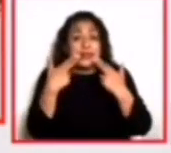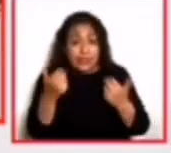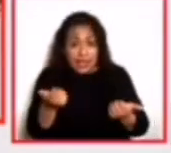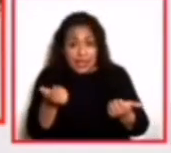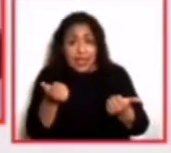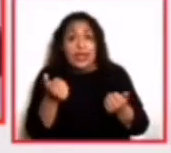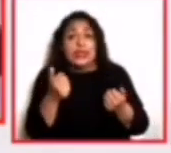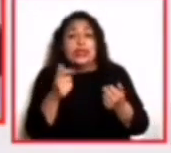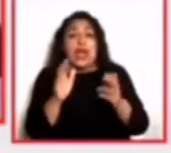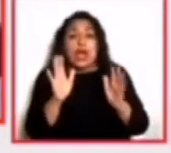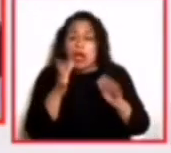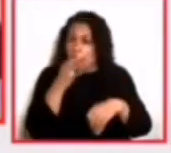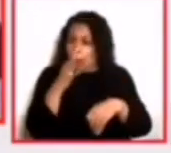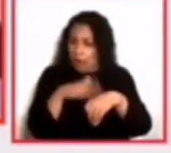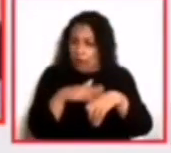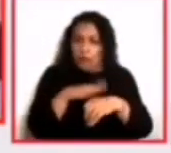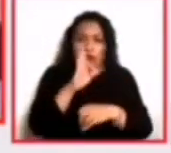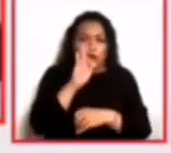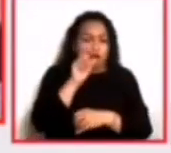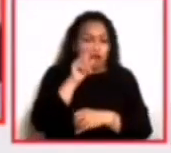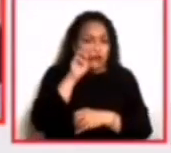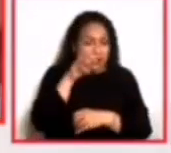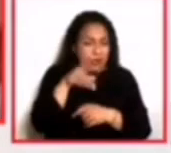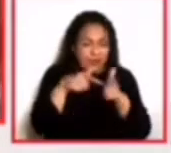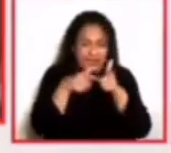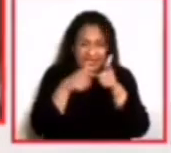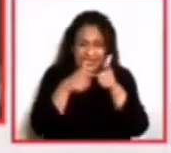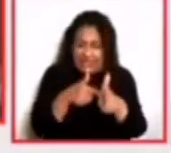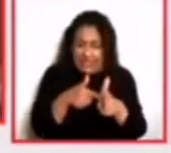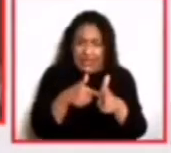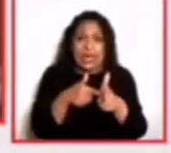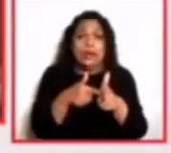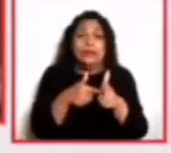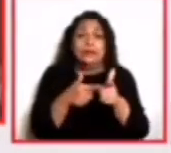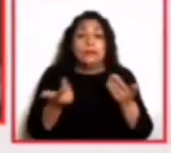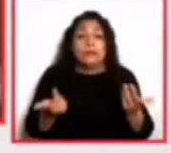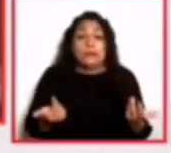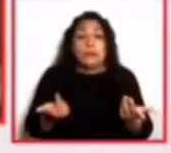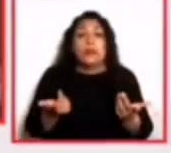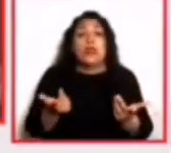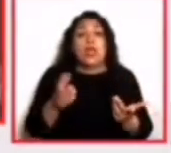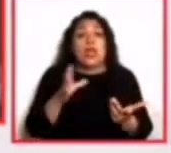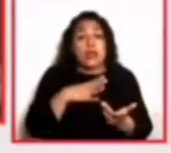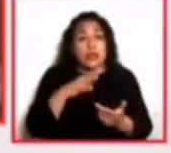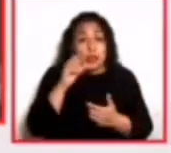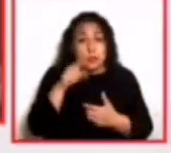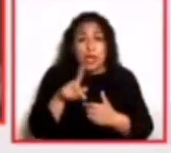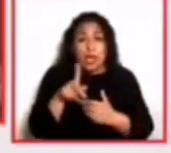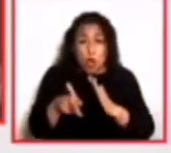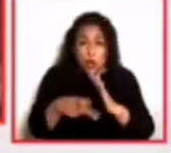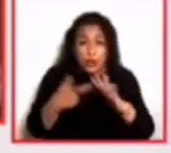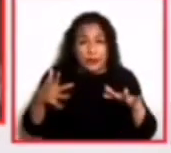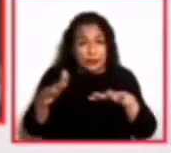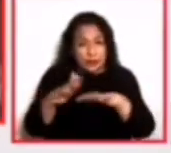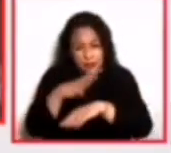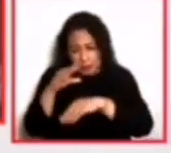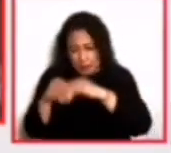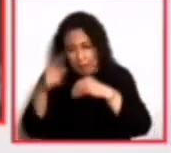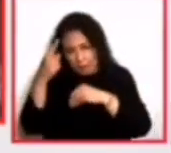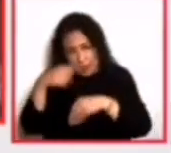han señalado que el Fonden sigue, continúa. Es más, que se va a remodelar para hacerlo